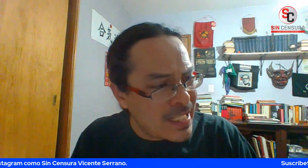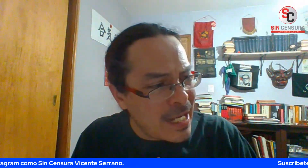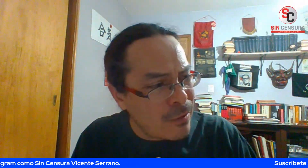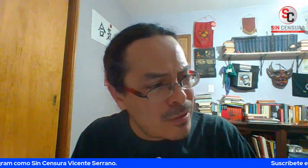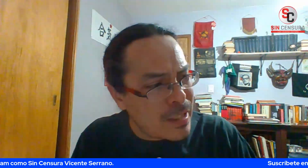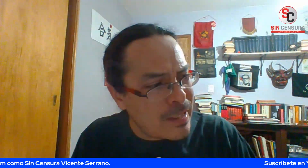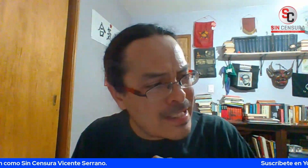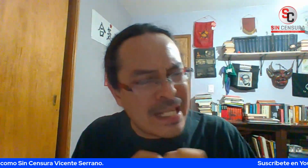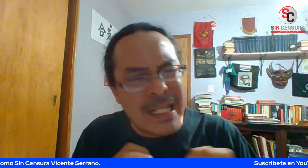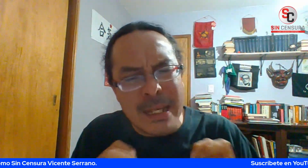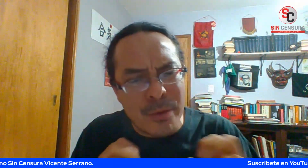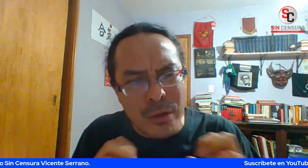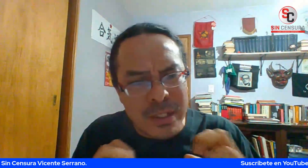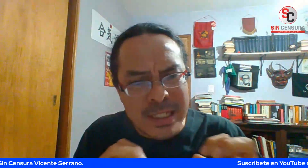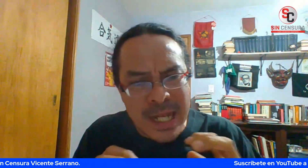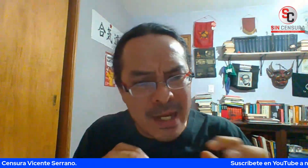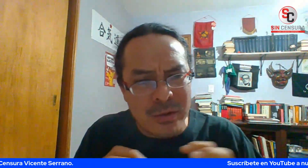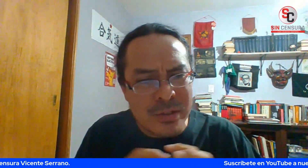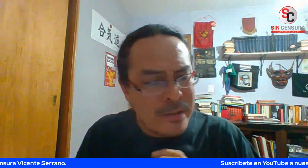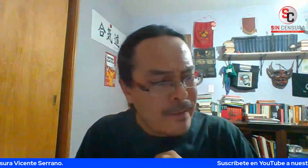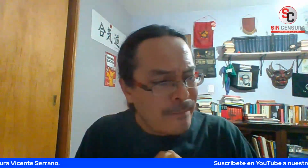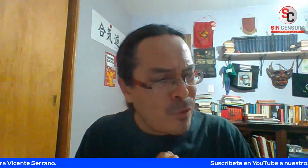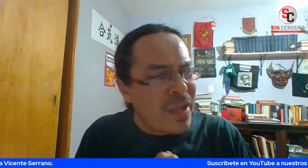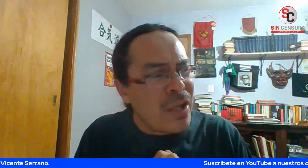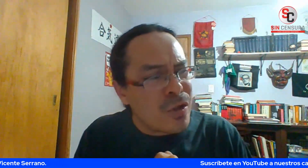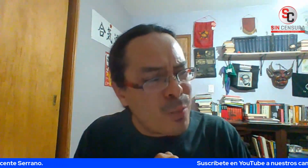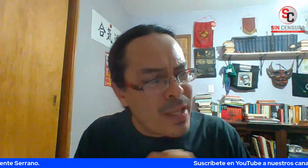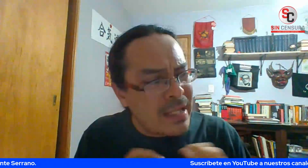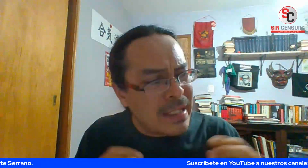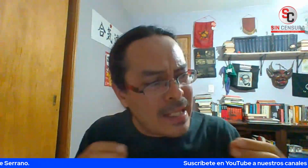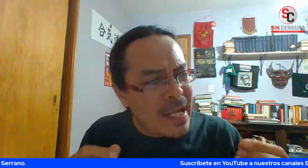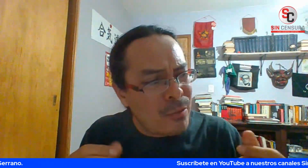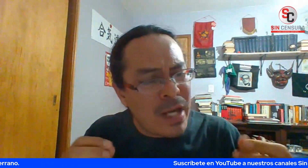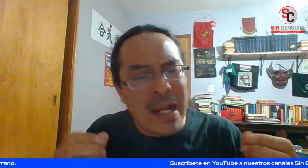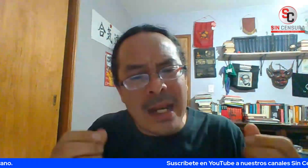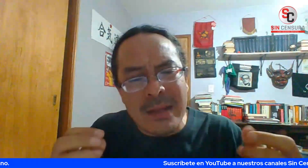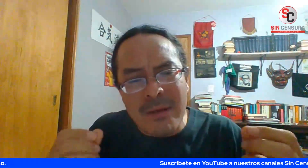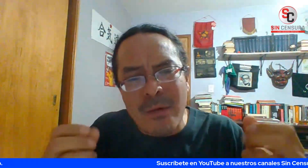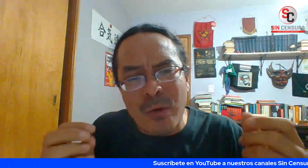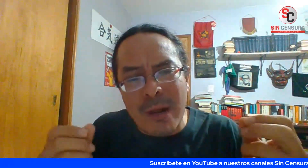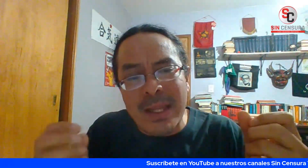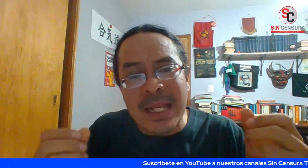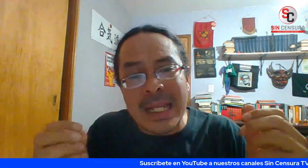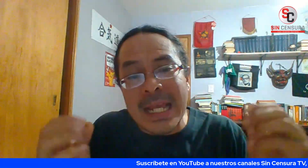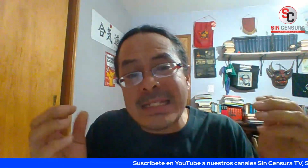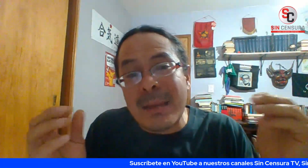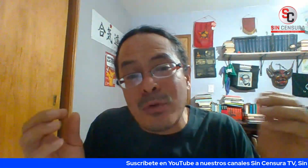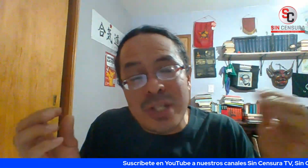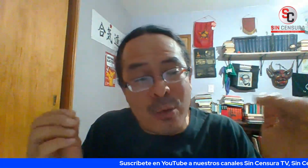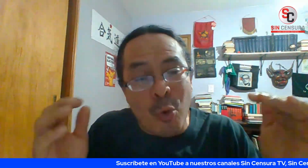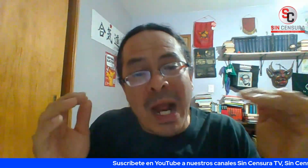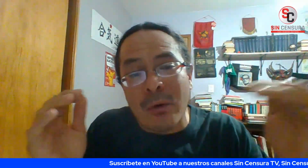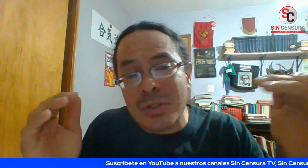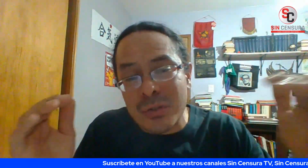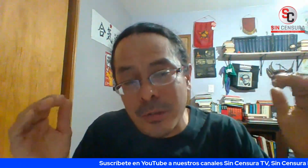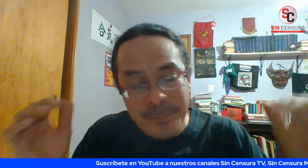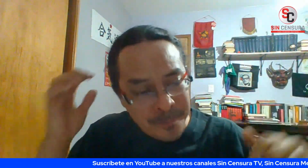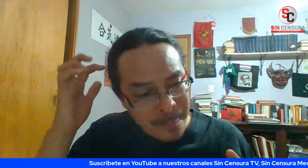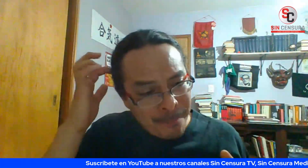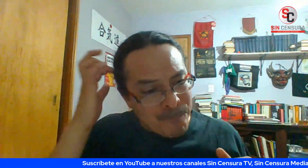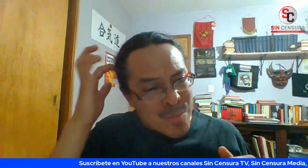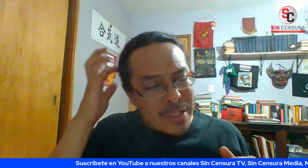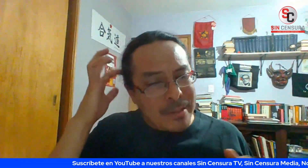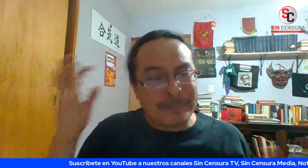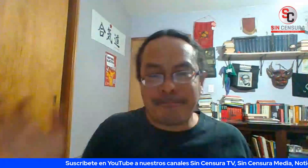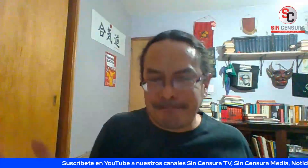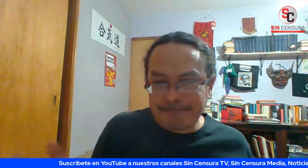digamos, escenarios de desequilibrio, escenarios donde ellos puedan tener una narrativa favorable de que ya estamos en un caos, ¿no? No,